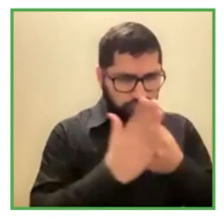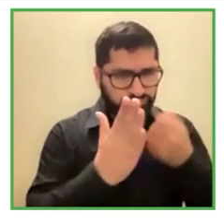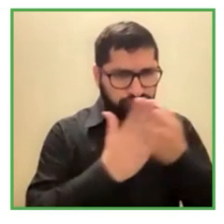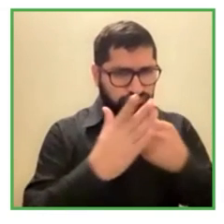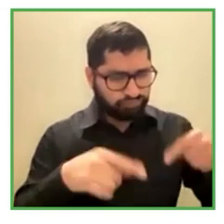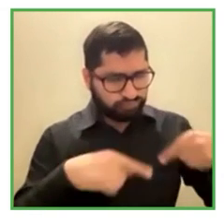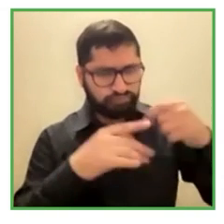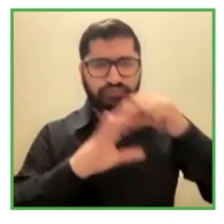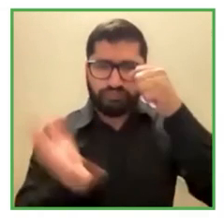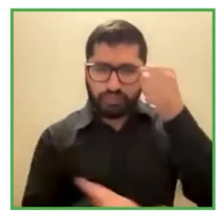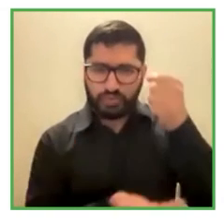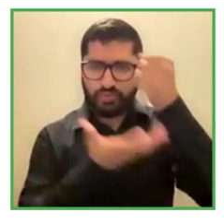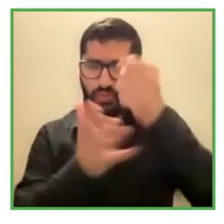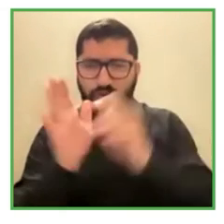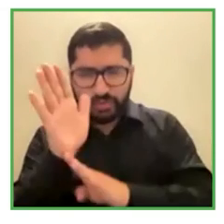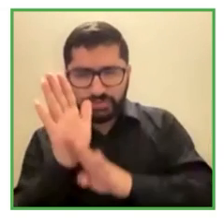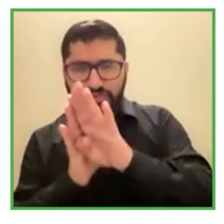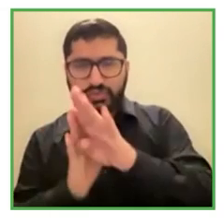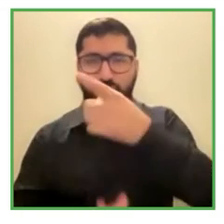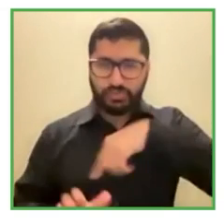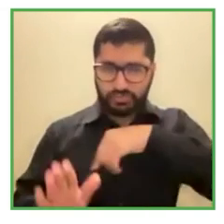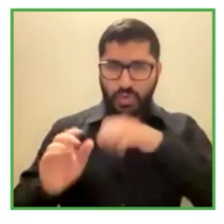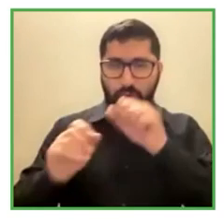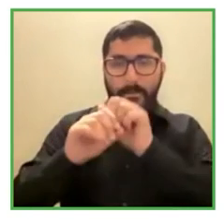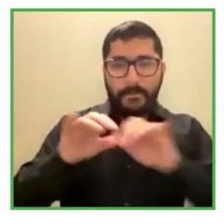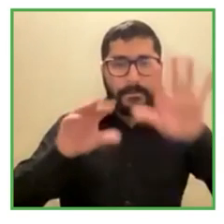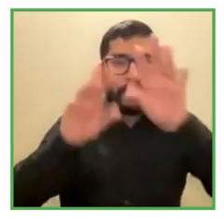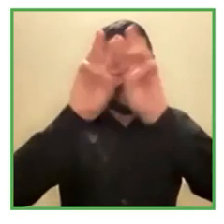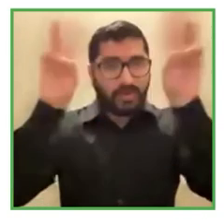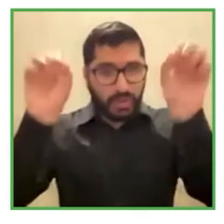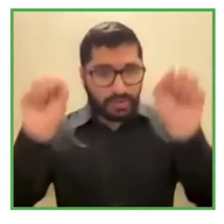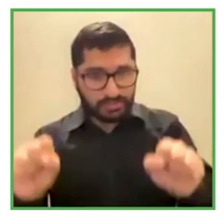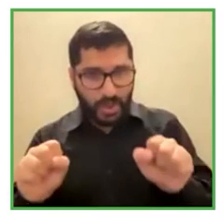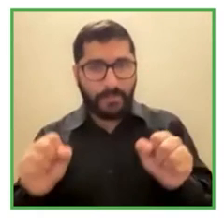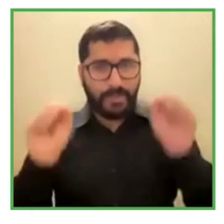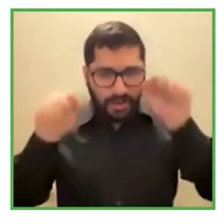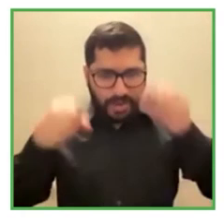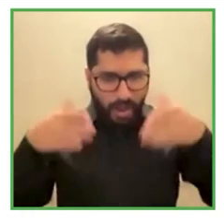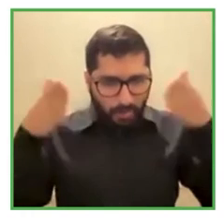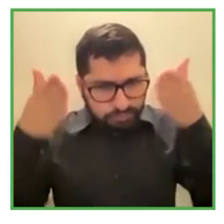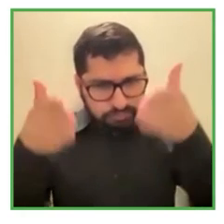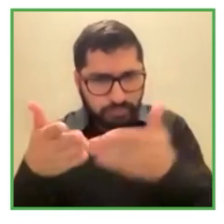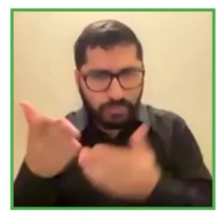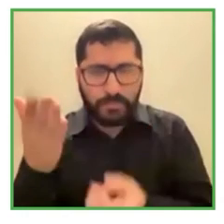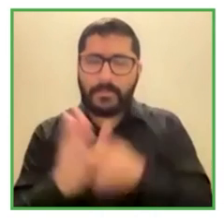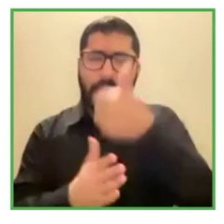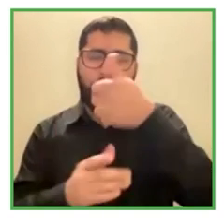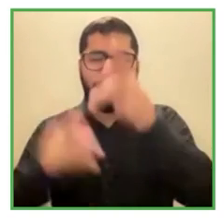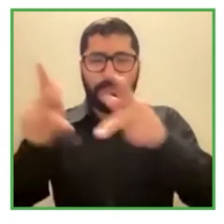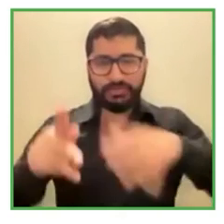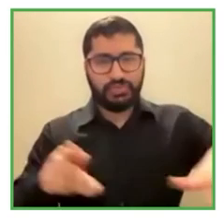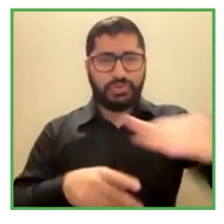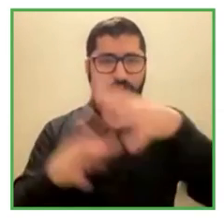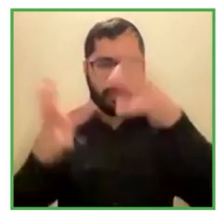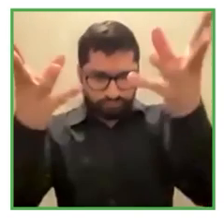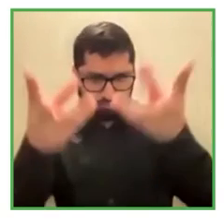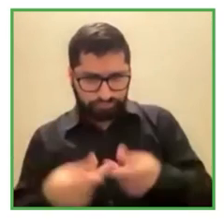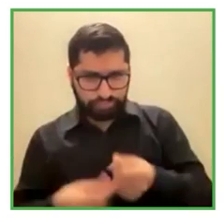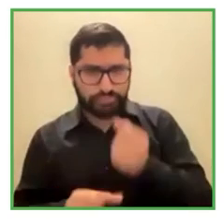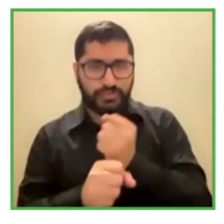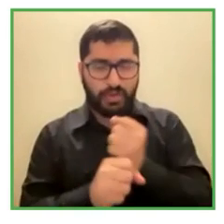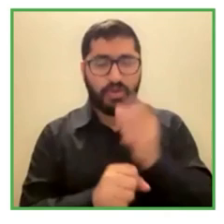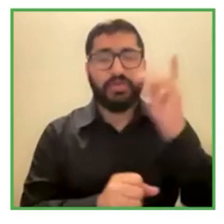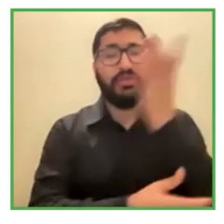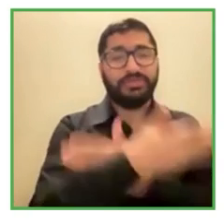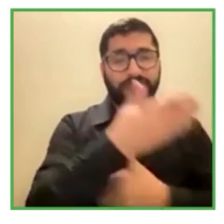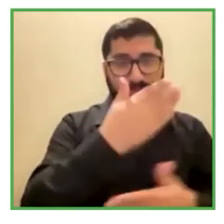mayor cantidad de personas con discapacidades posible, y a las empresas y a los gobiernos. No solamente nosotros, creo que es una